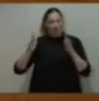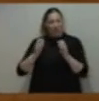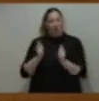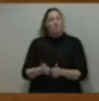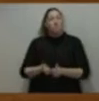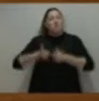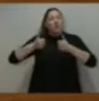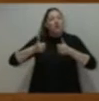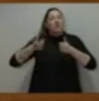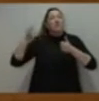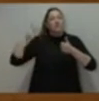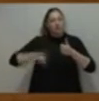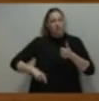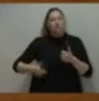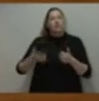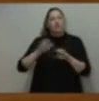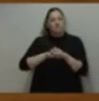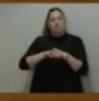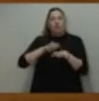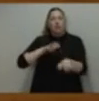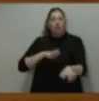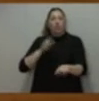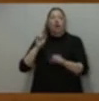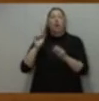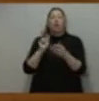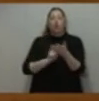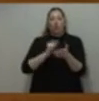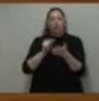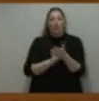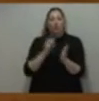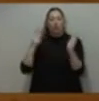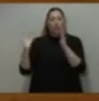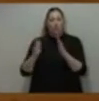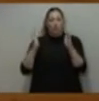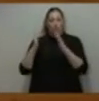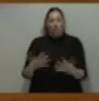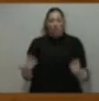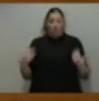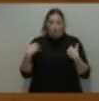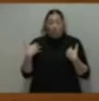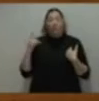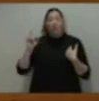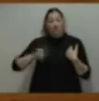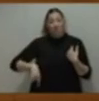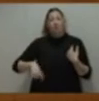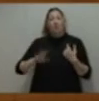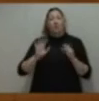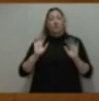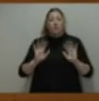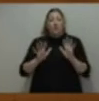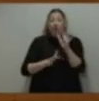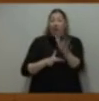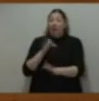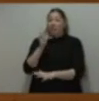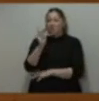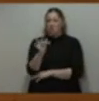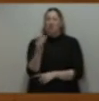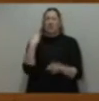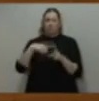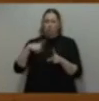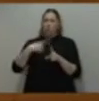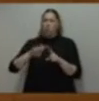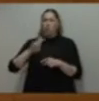que mayormente soportamos los contratos a tiempo parcial. Pero, además, existen otras cuestiones